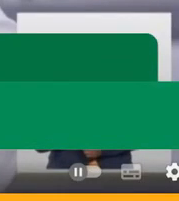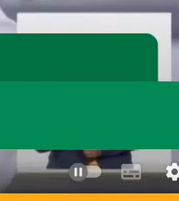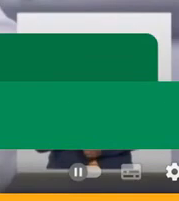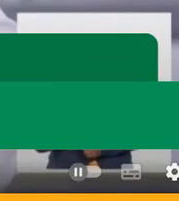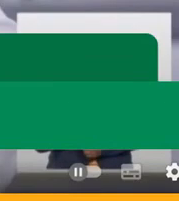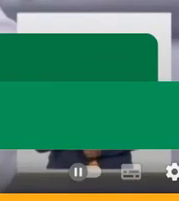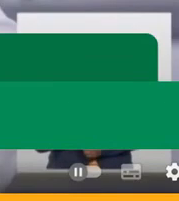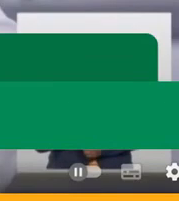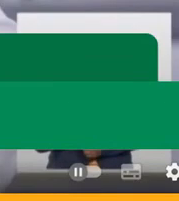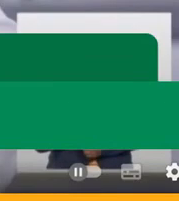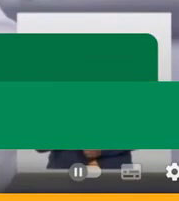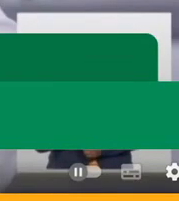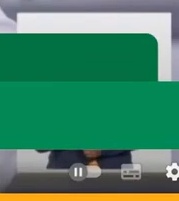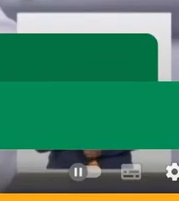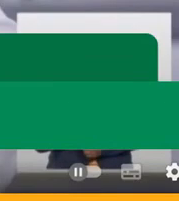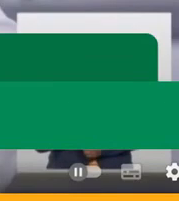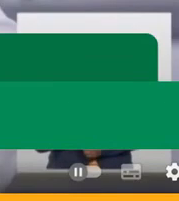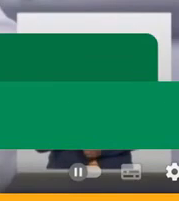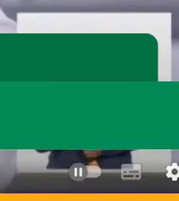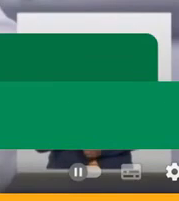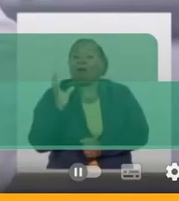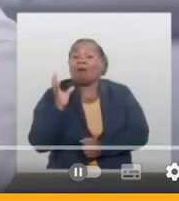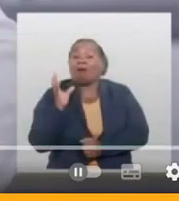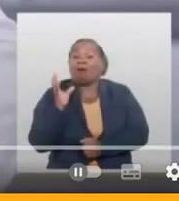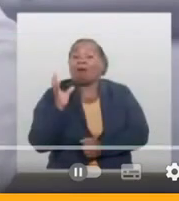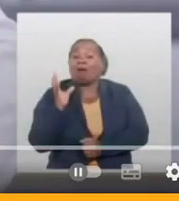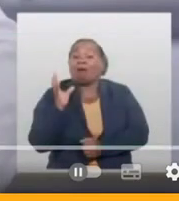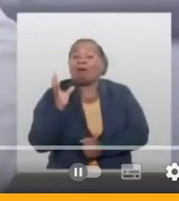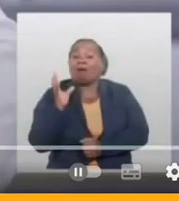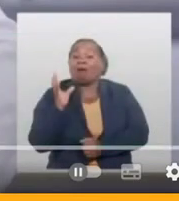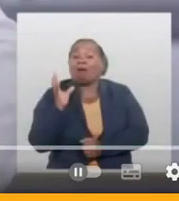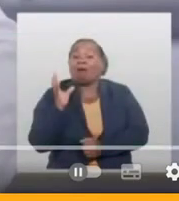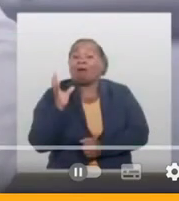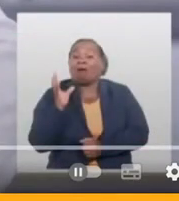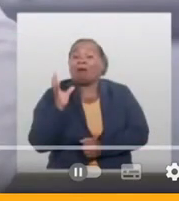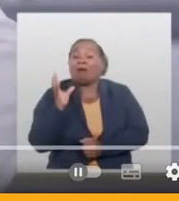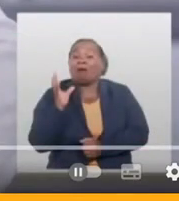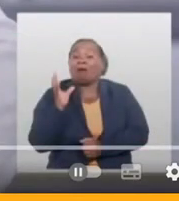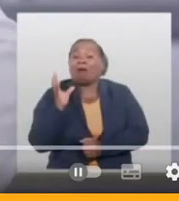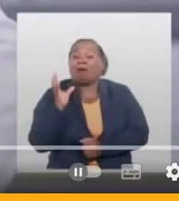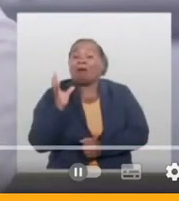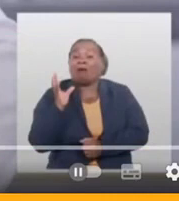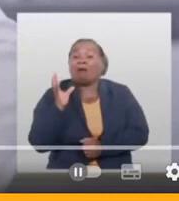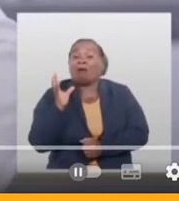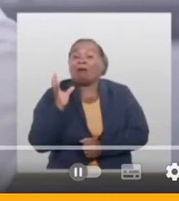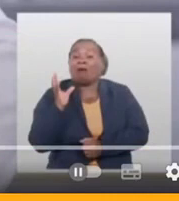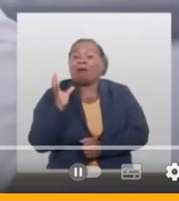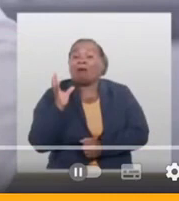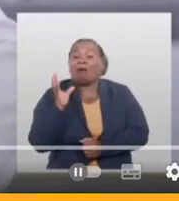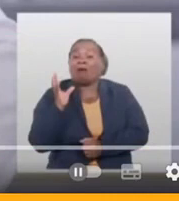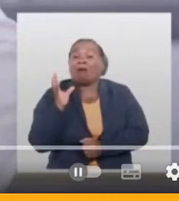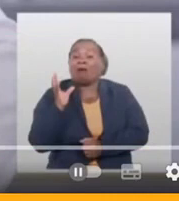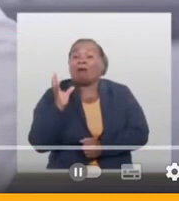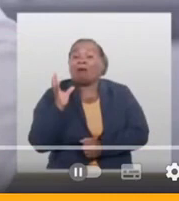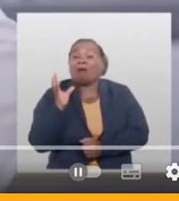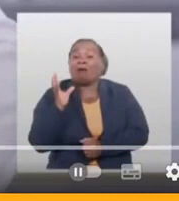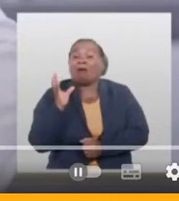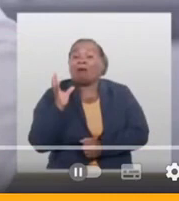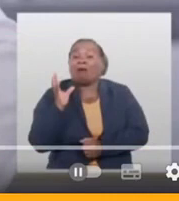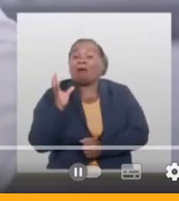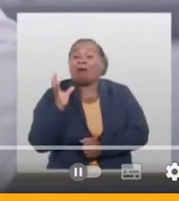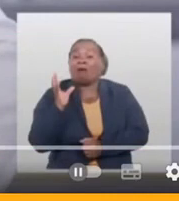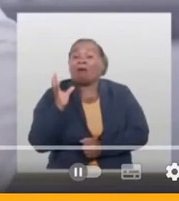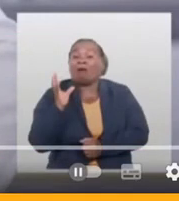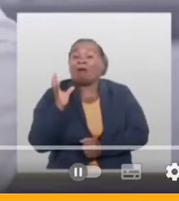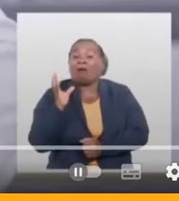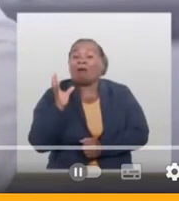eso qué, es parte de la casa, es como es. Un beso inmenso, amor. No, yo creo que sí, pero nada, bienvenida a ser miembro prontito.